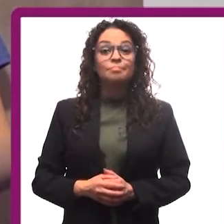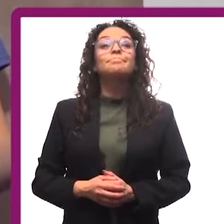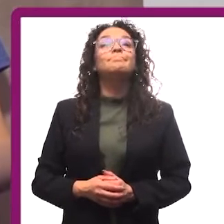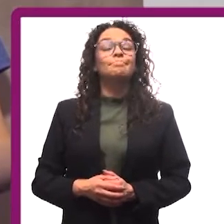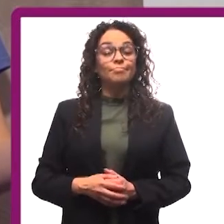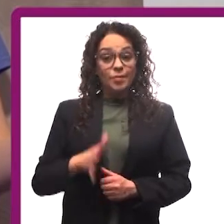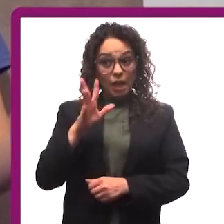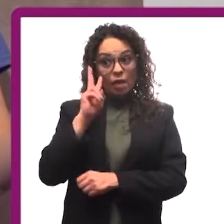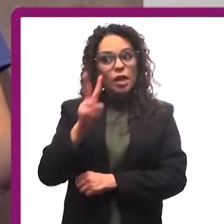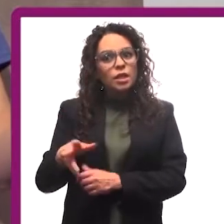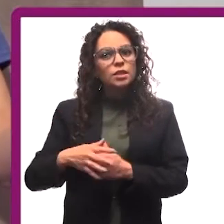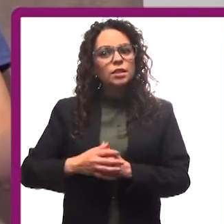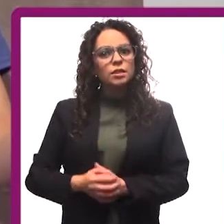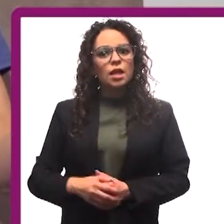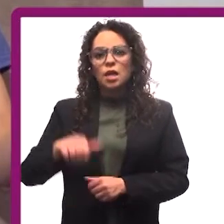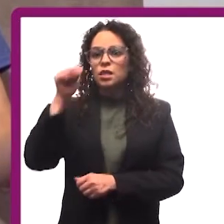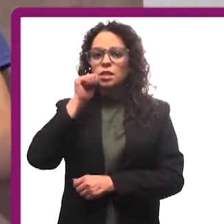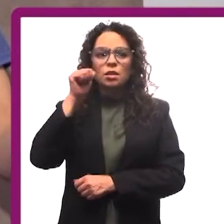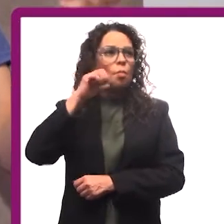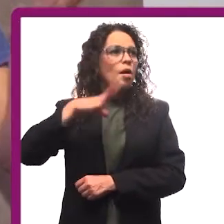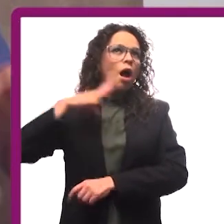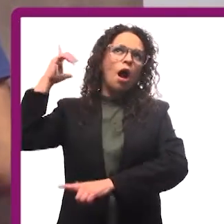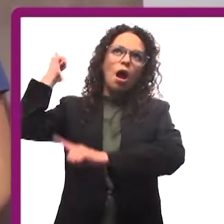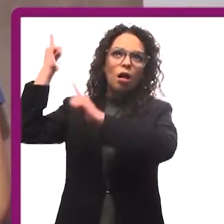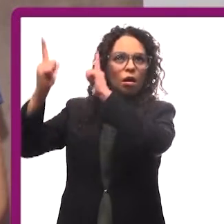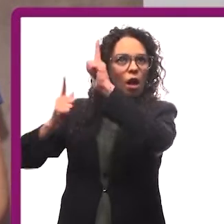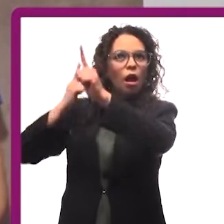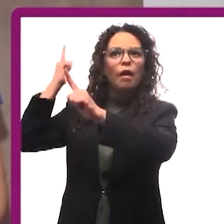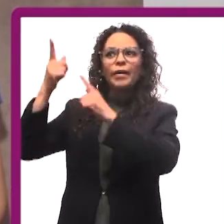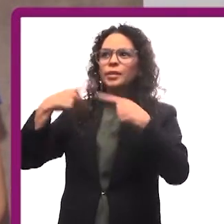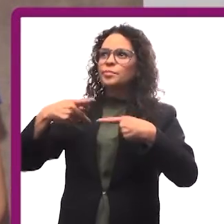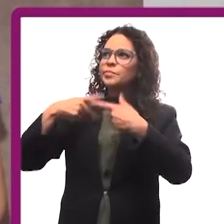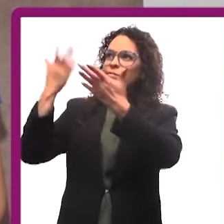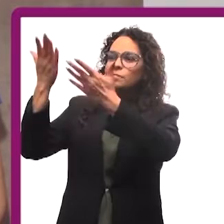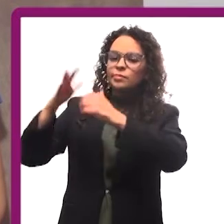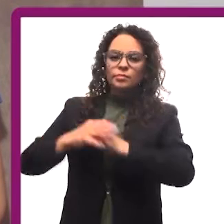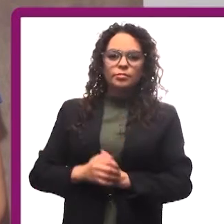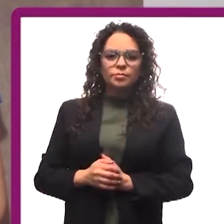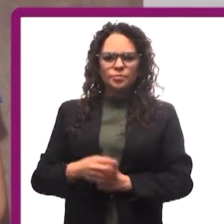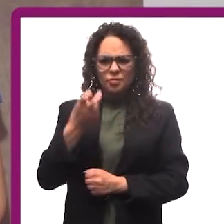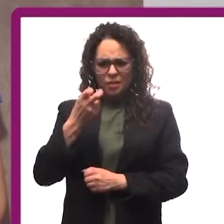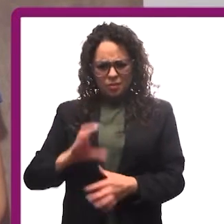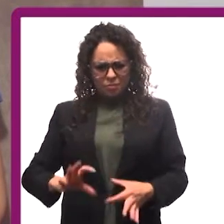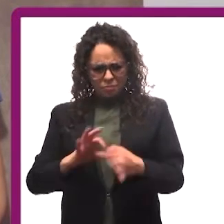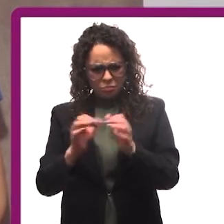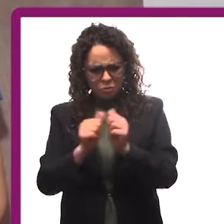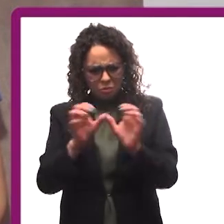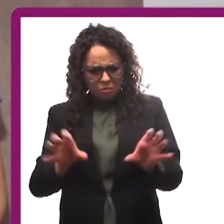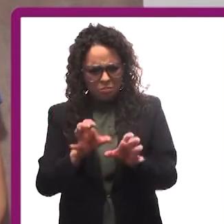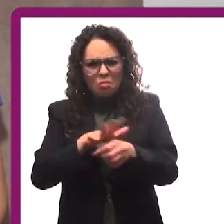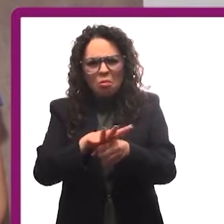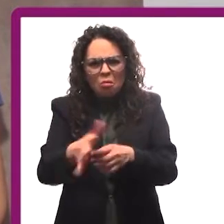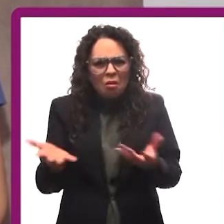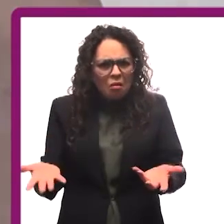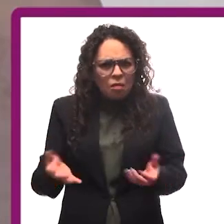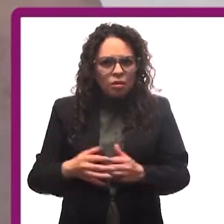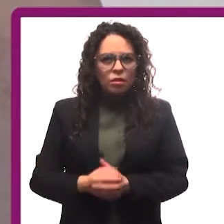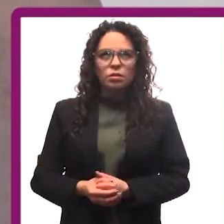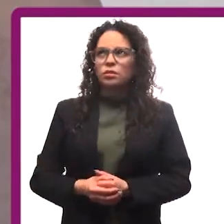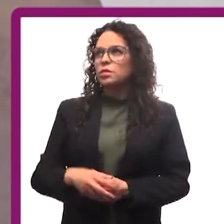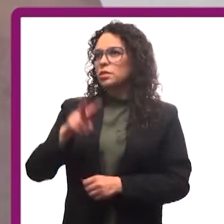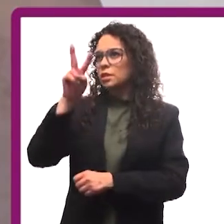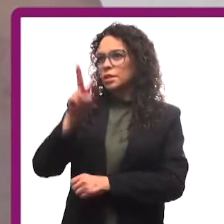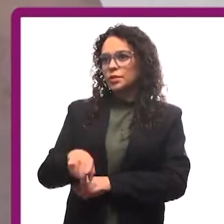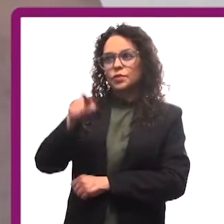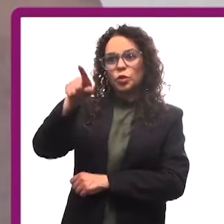¿Ya ven? Siempre aparecen los griegos. ¿Y eso qué tiene que ver con las computadoras? Ay, ¿cómo se nota